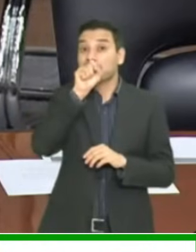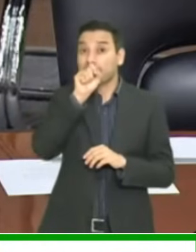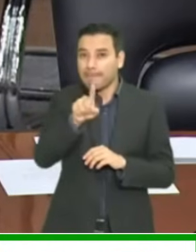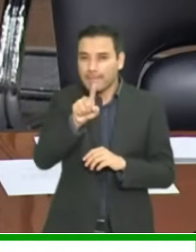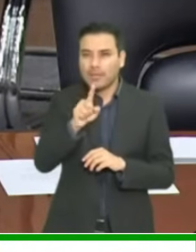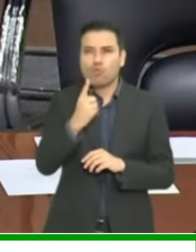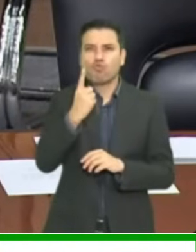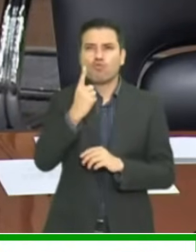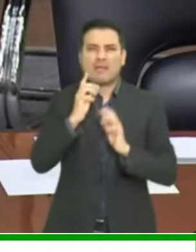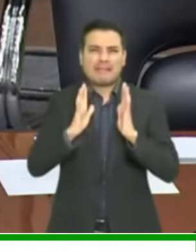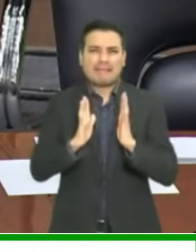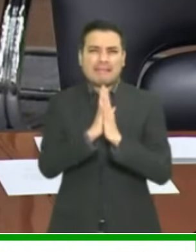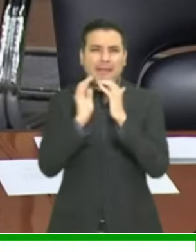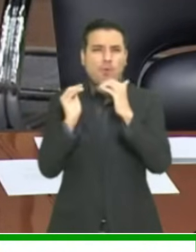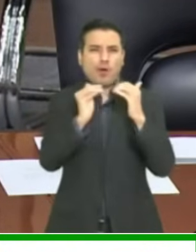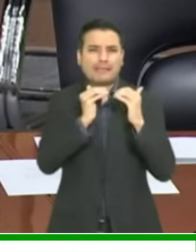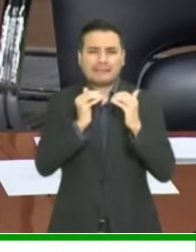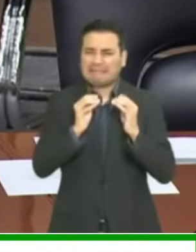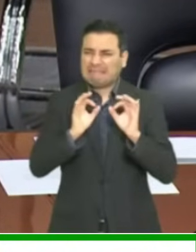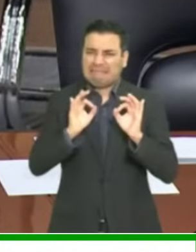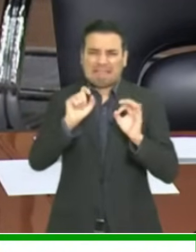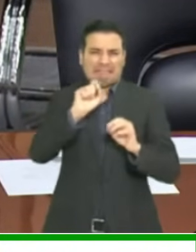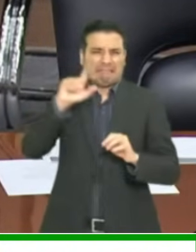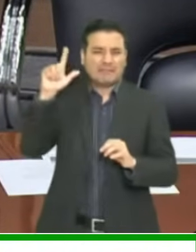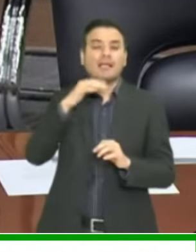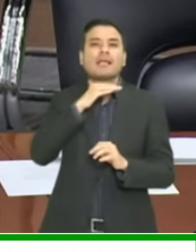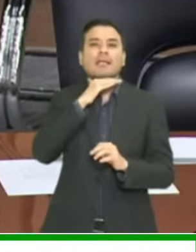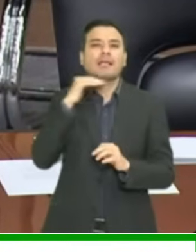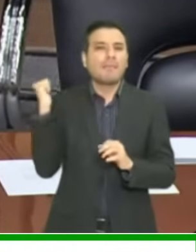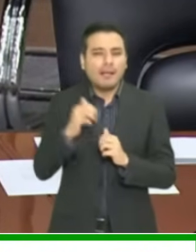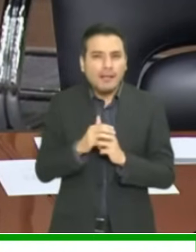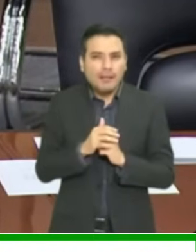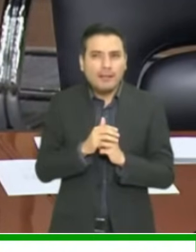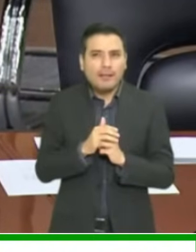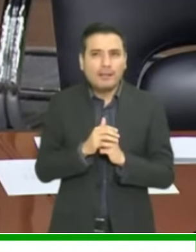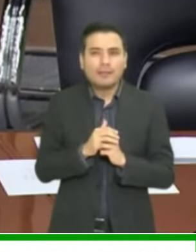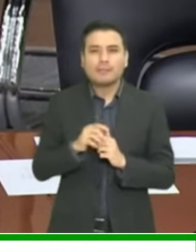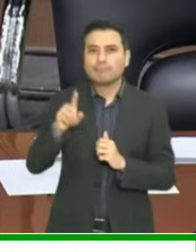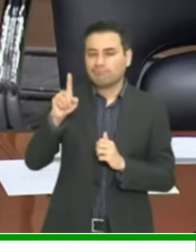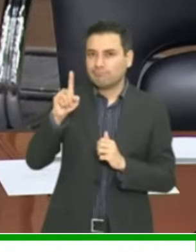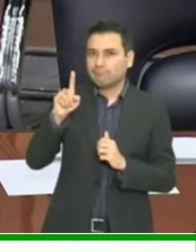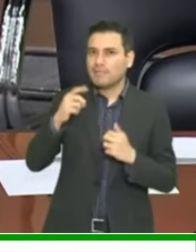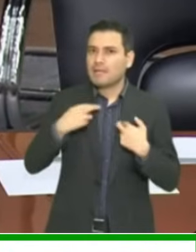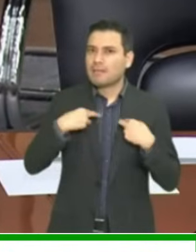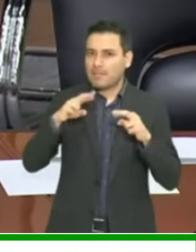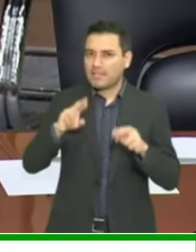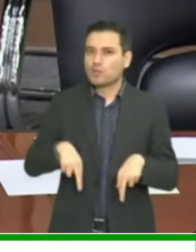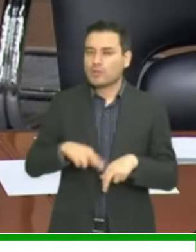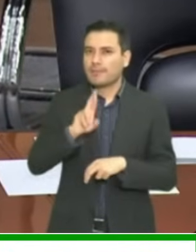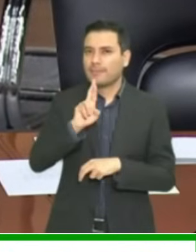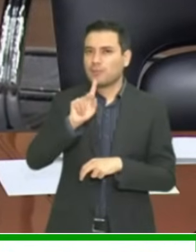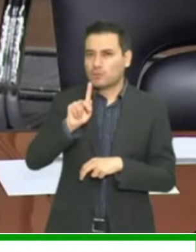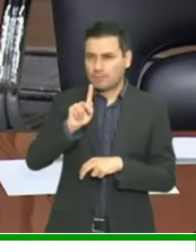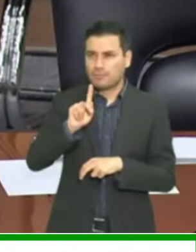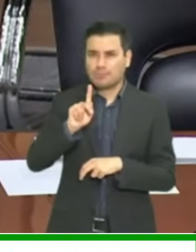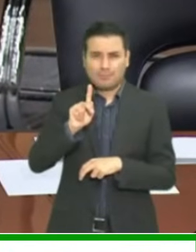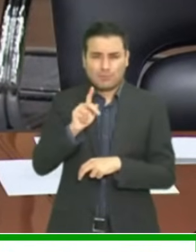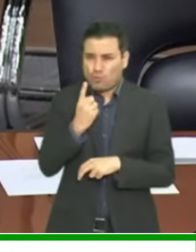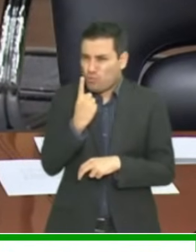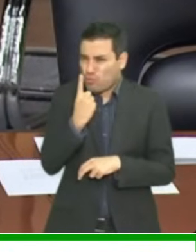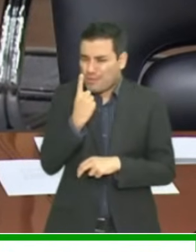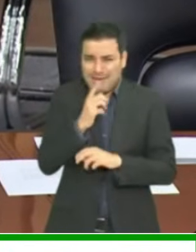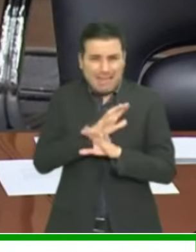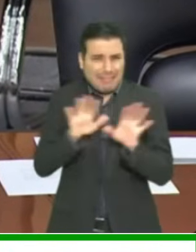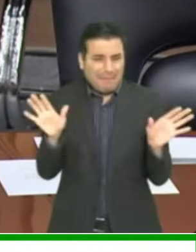democracia más adelantada del mundo, que es la alemana, habría que pasar a la representación proporcional como mecanismo único de integración de los congresos.